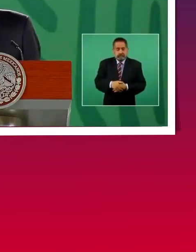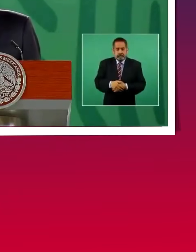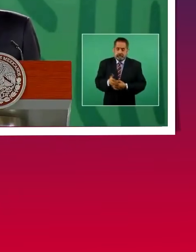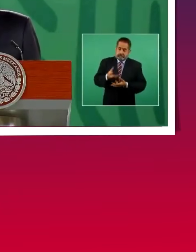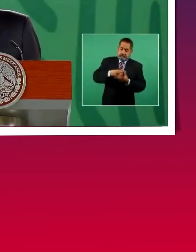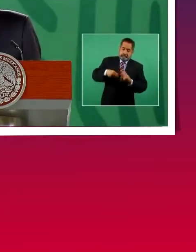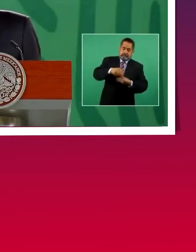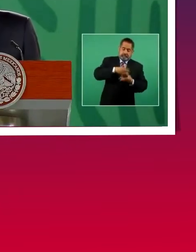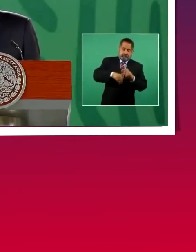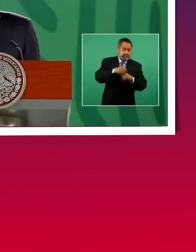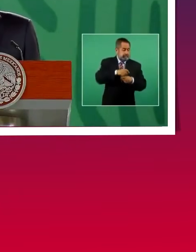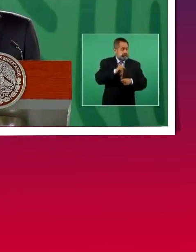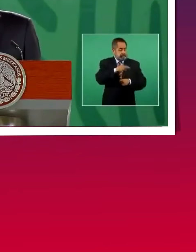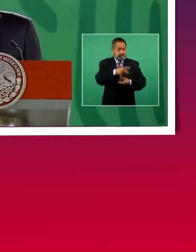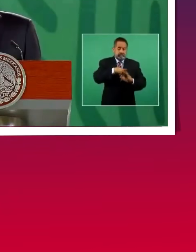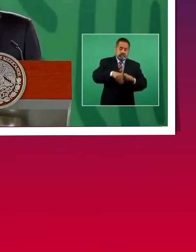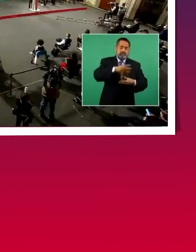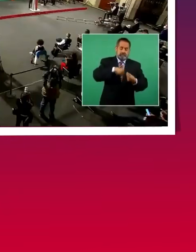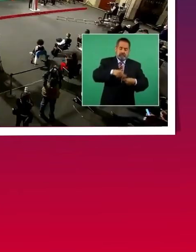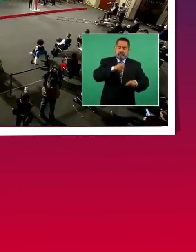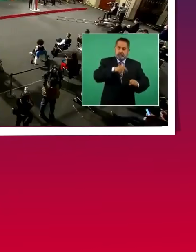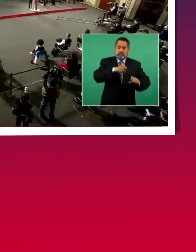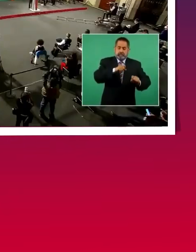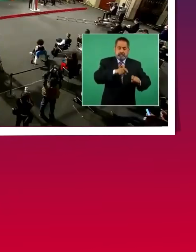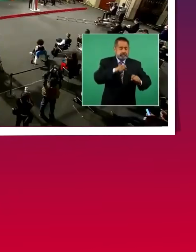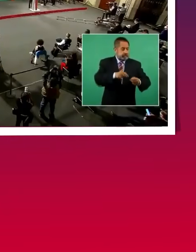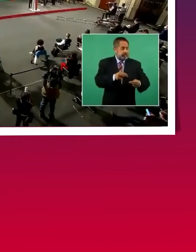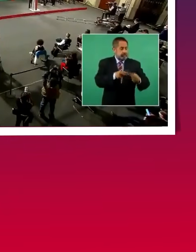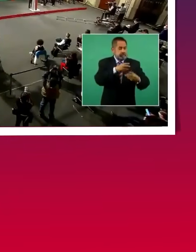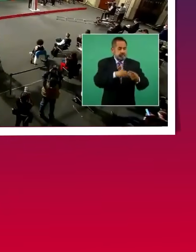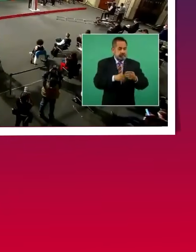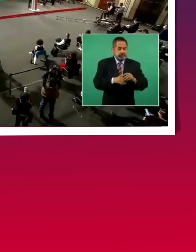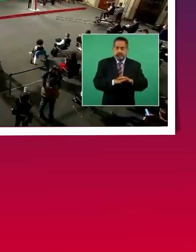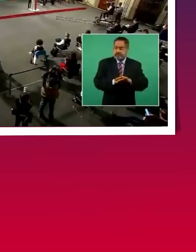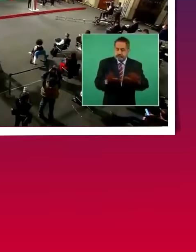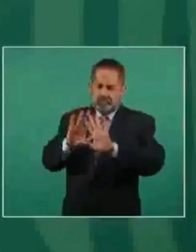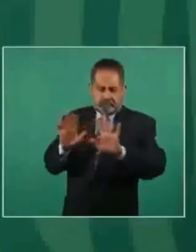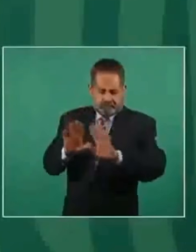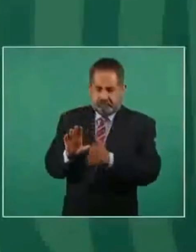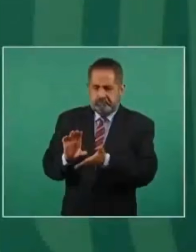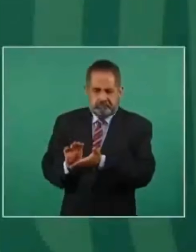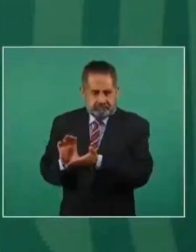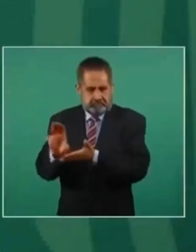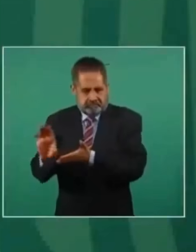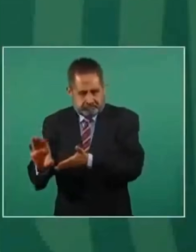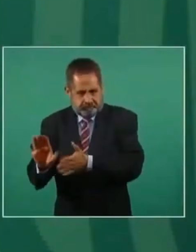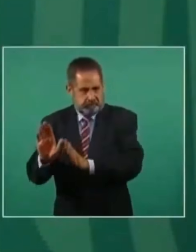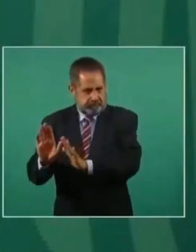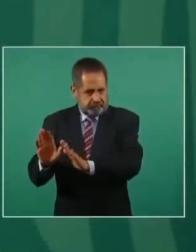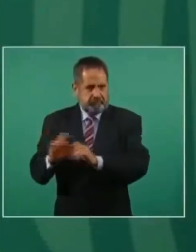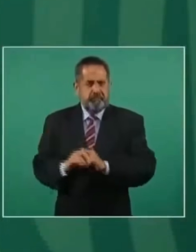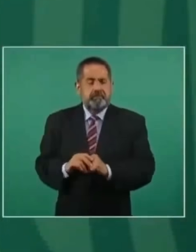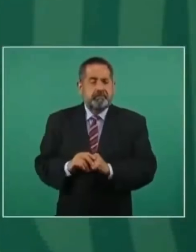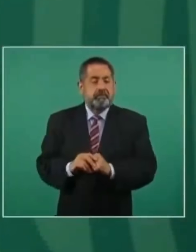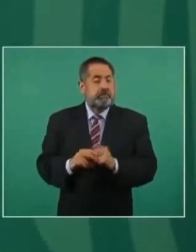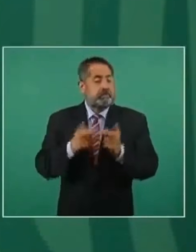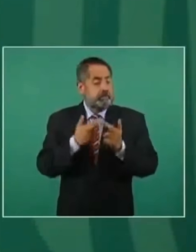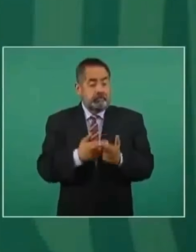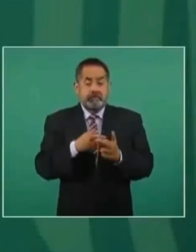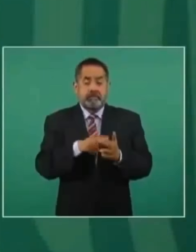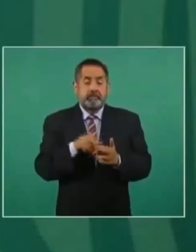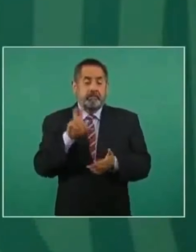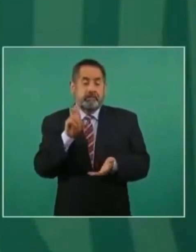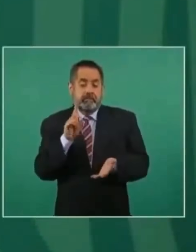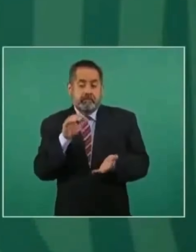explica que los recursos salen de los ahorros por contar con finanzas sanas pero los 30.000